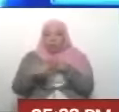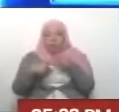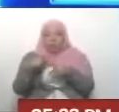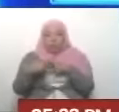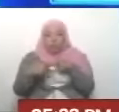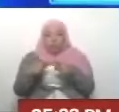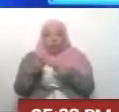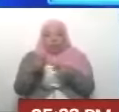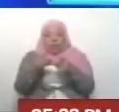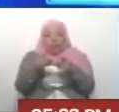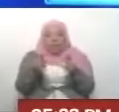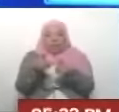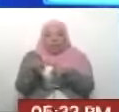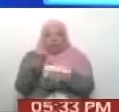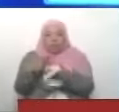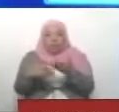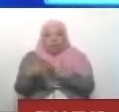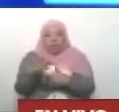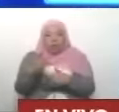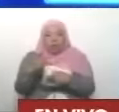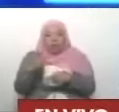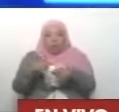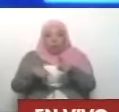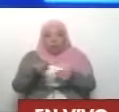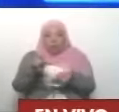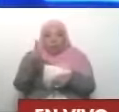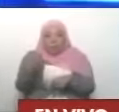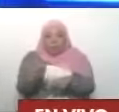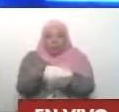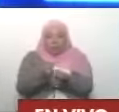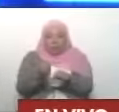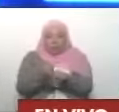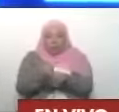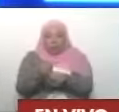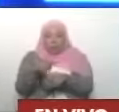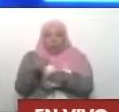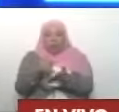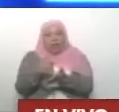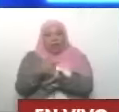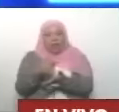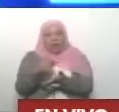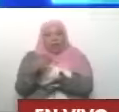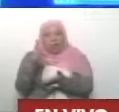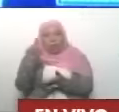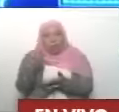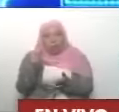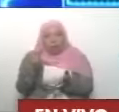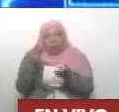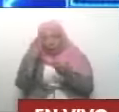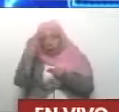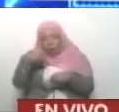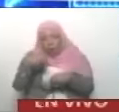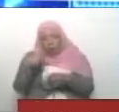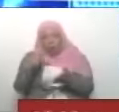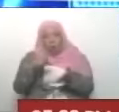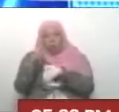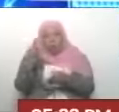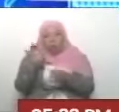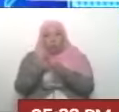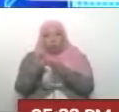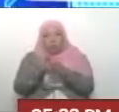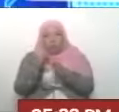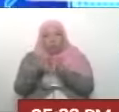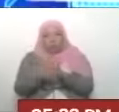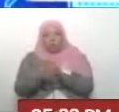producción, distribución, venta al mayor, venta al menor, equilibrio, precios acordados, y que funcione la cosa